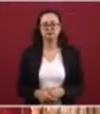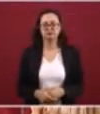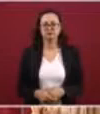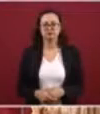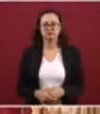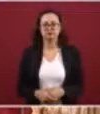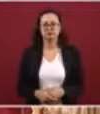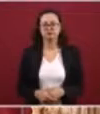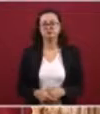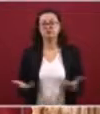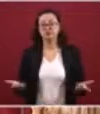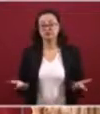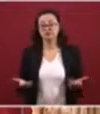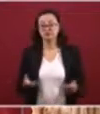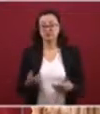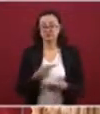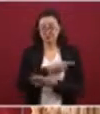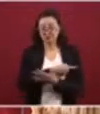En consecuencia,